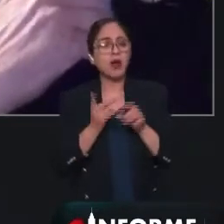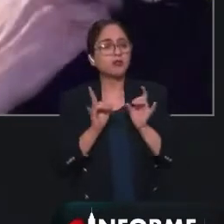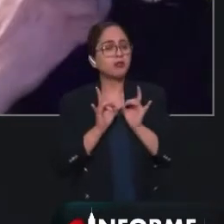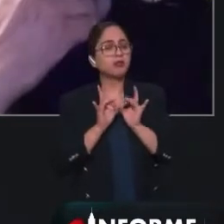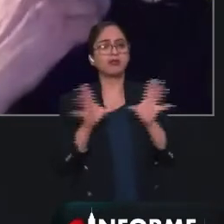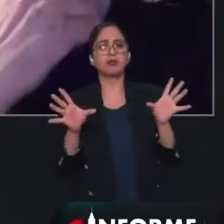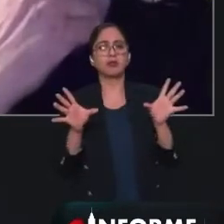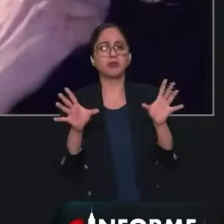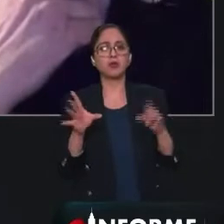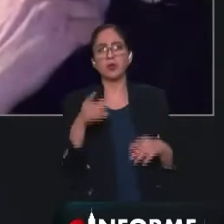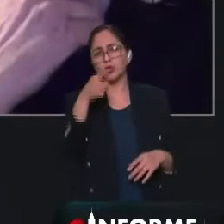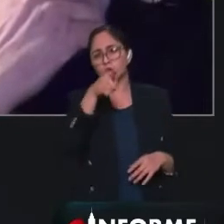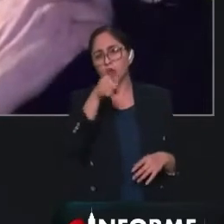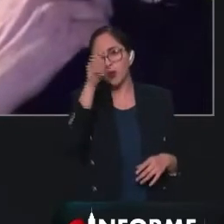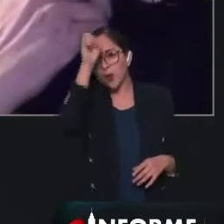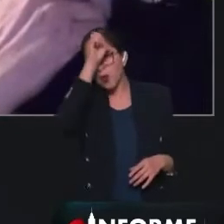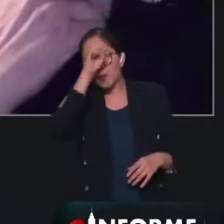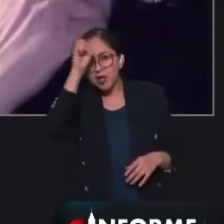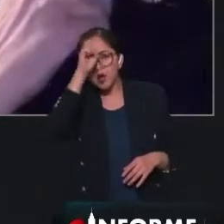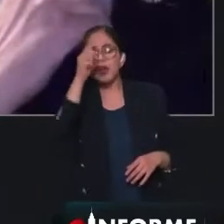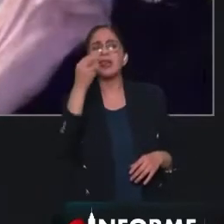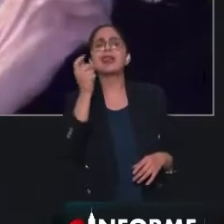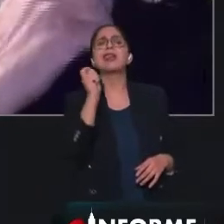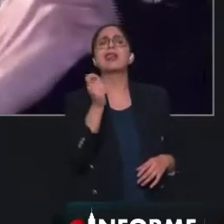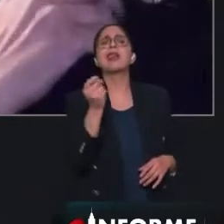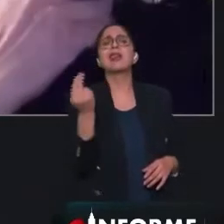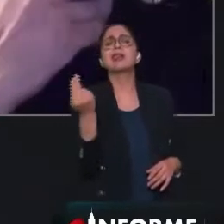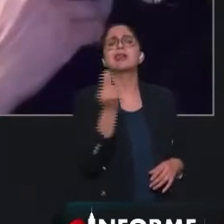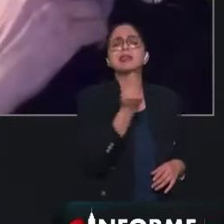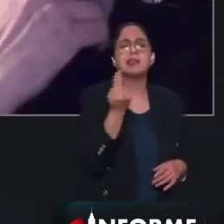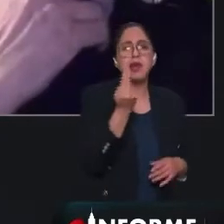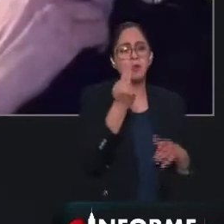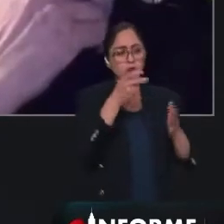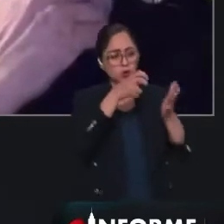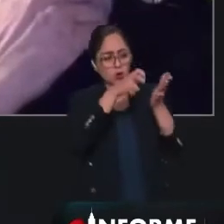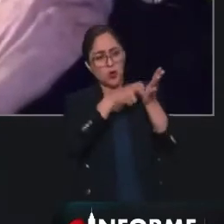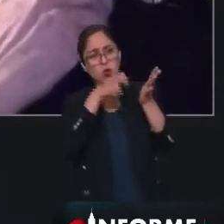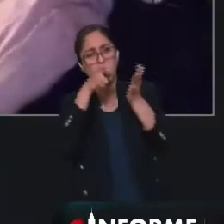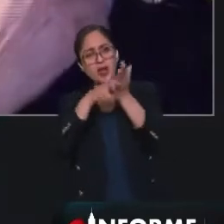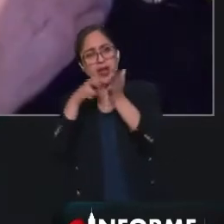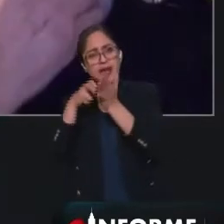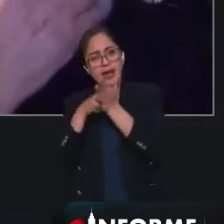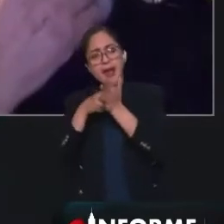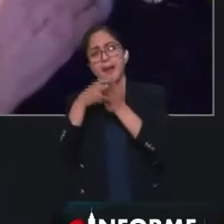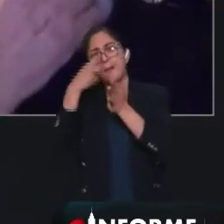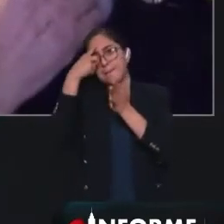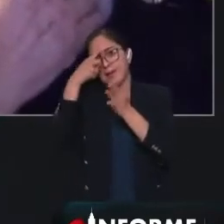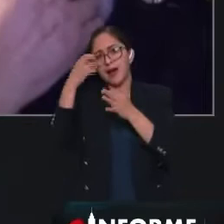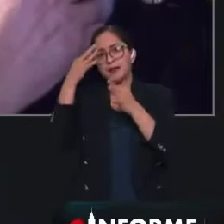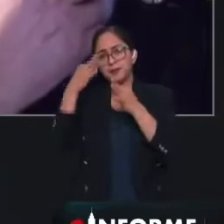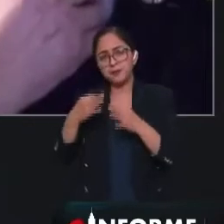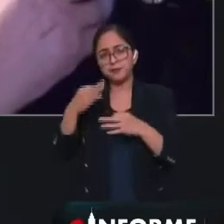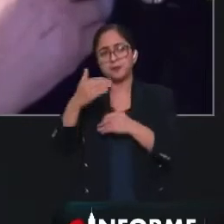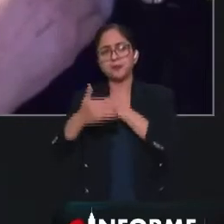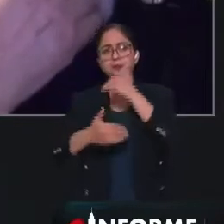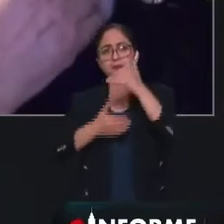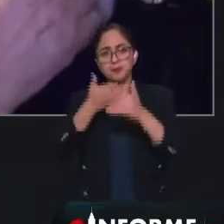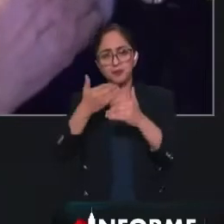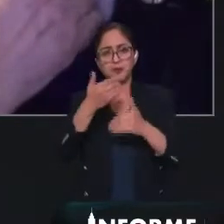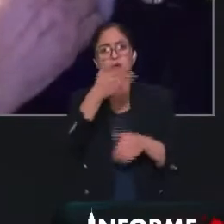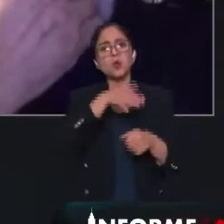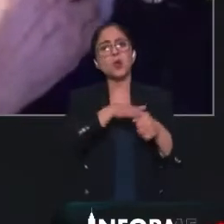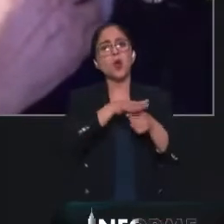ustedes, corregirse, doblarse, moverse hacia otro lugar?